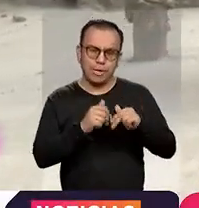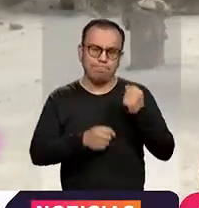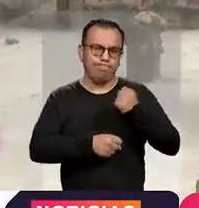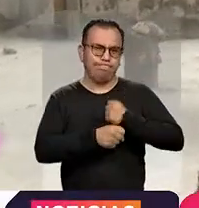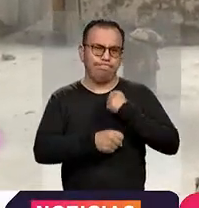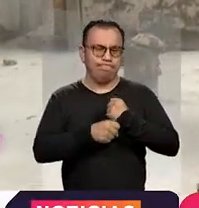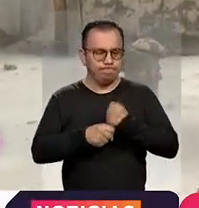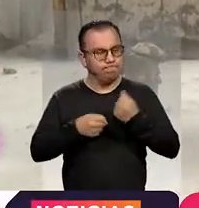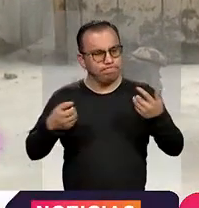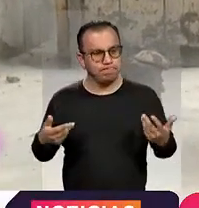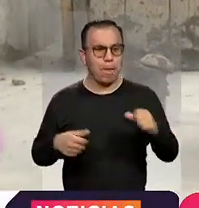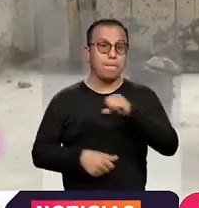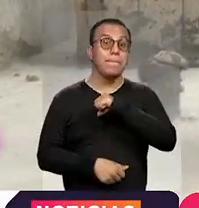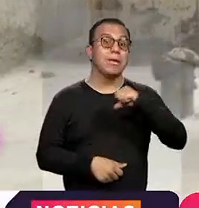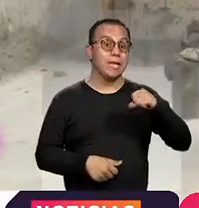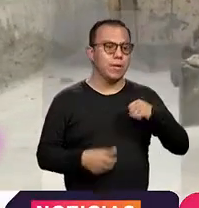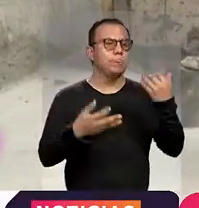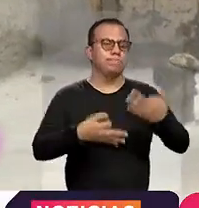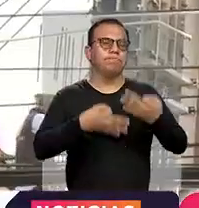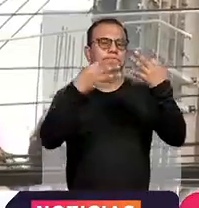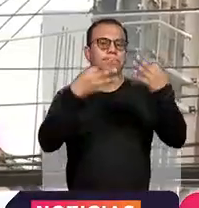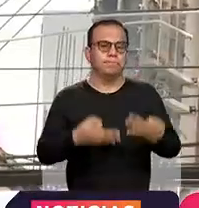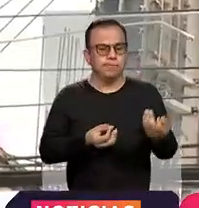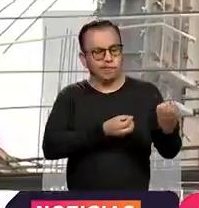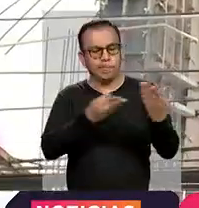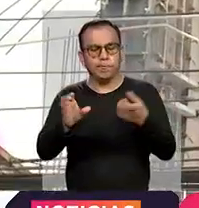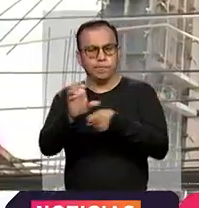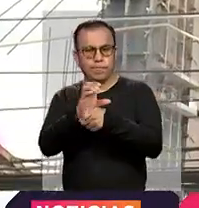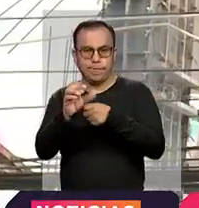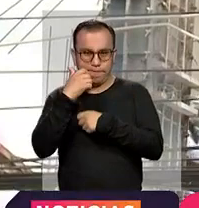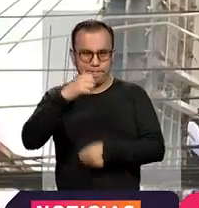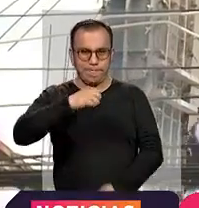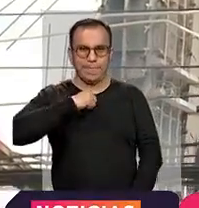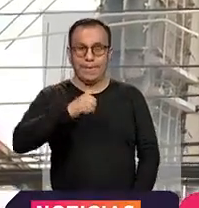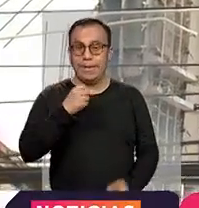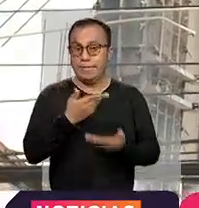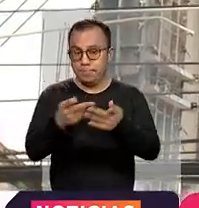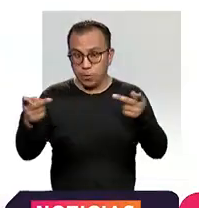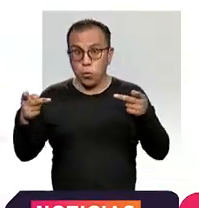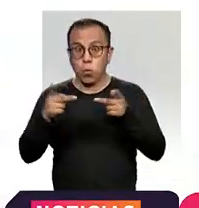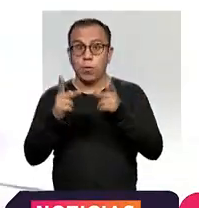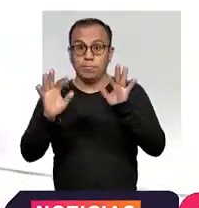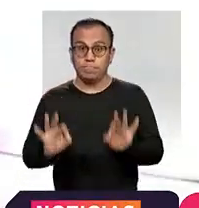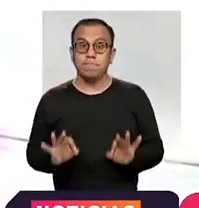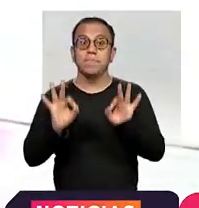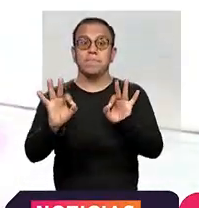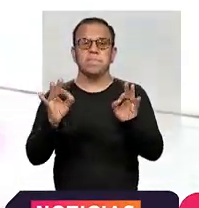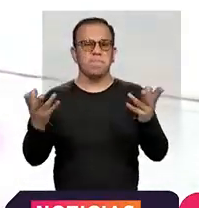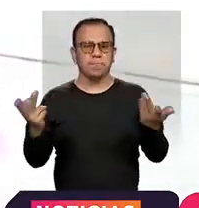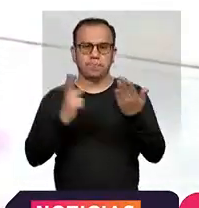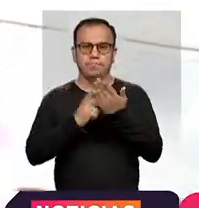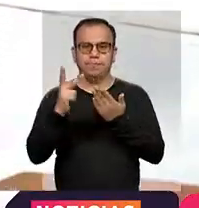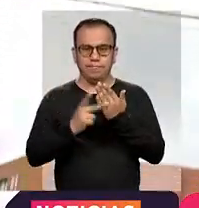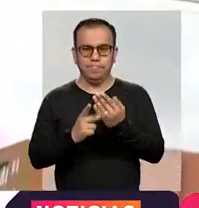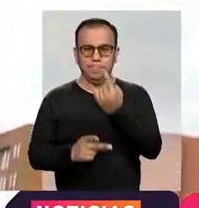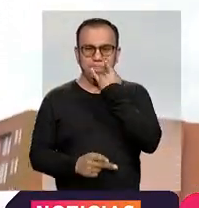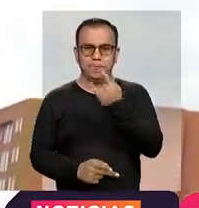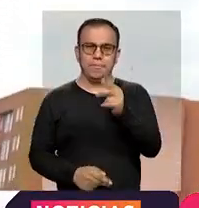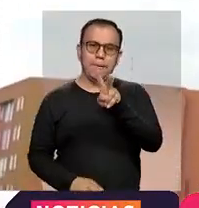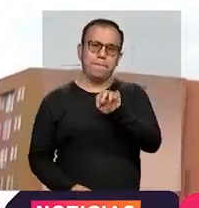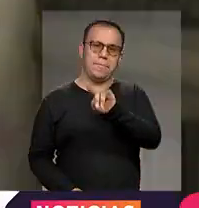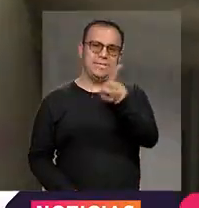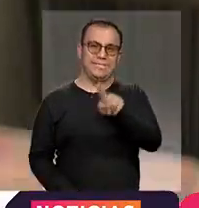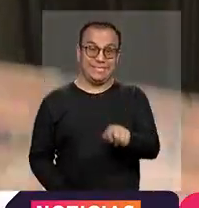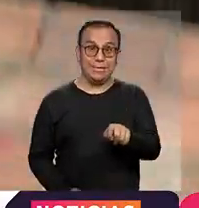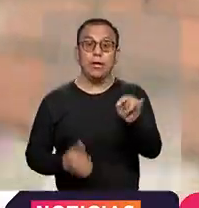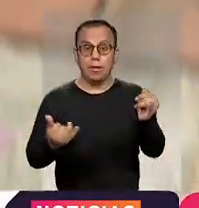trabajará de la mano del sector privado para garantizarle a la ciudadanía el derecho a disfrutar de entornos de vida digna en los proyectos de vivienda de interés